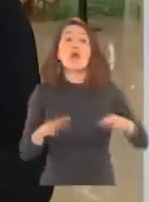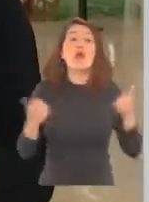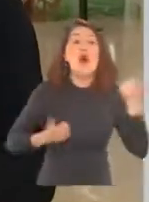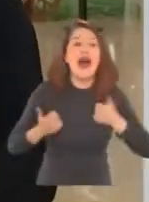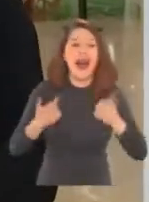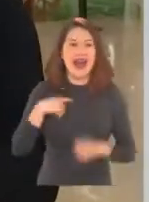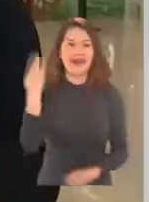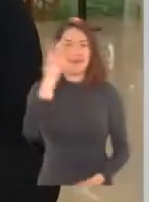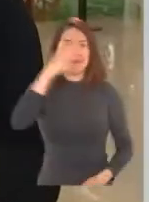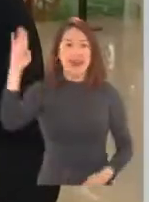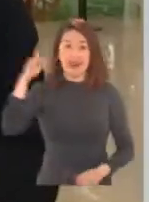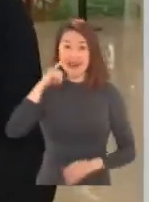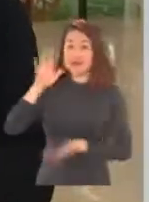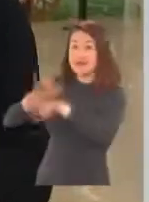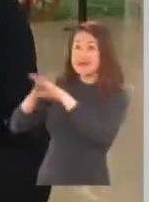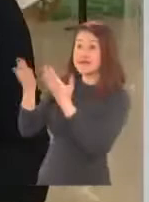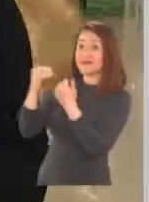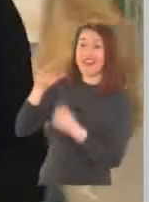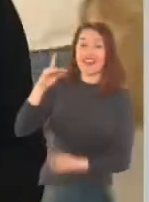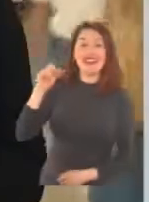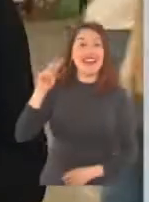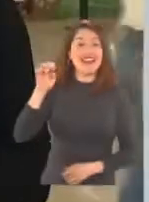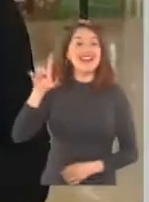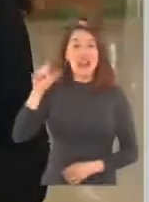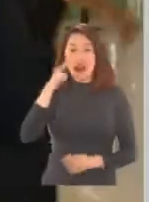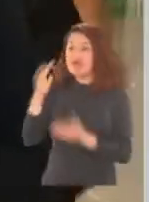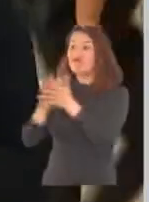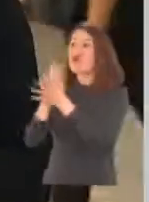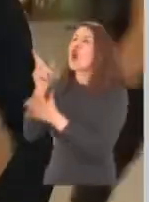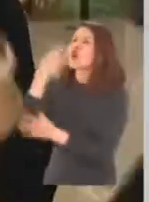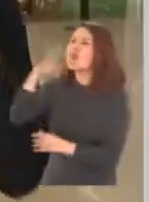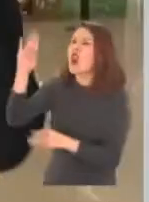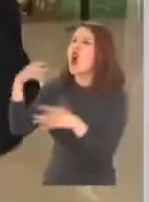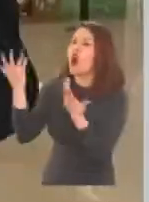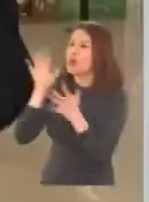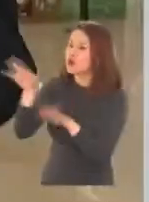Barranquilla. Daniela, ¿cómo están las cifras de vacunación en su ciudad? Adelante, buenas tardes.